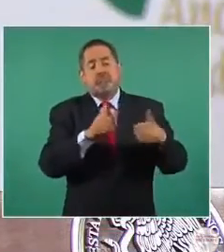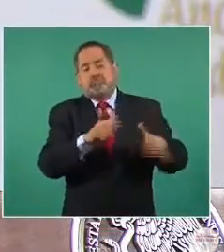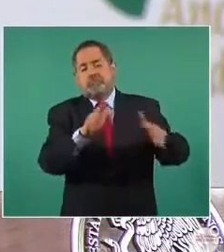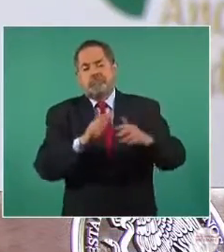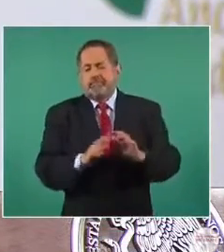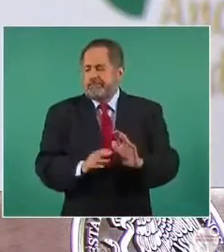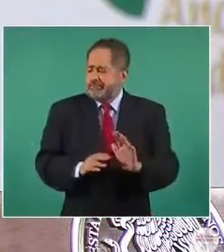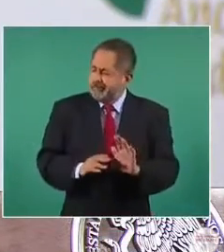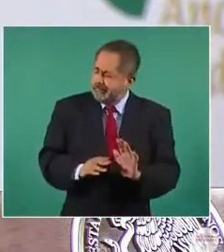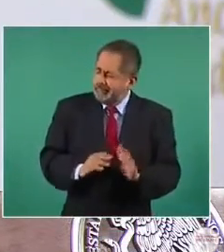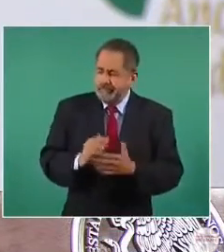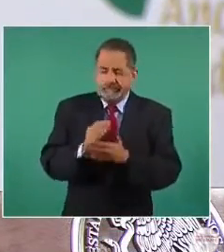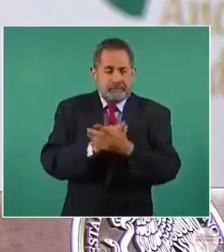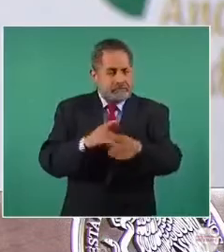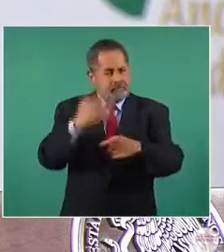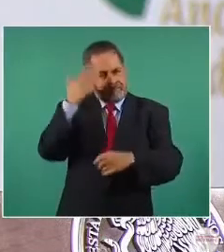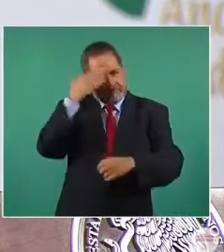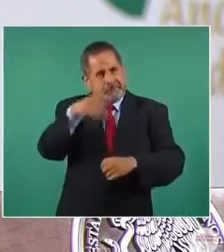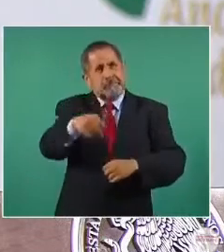¿Saben ustedes